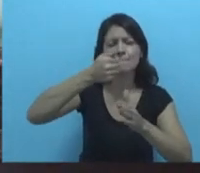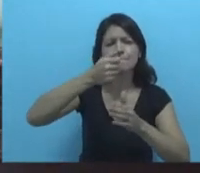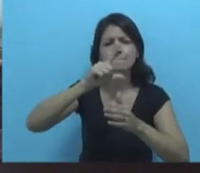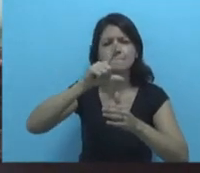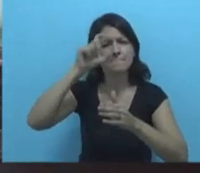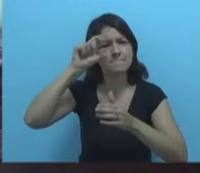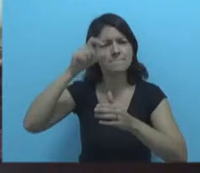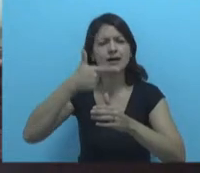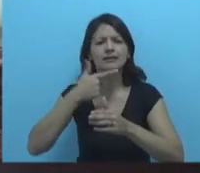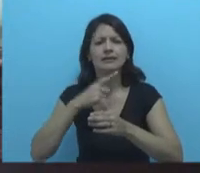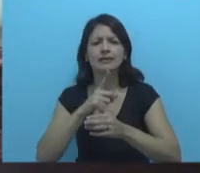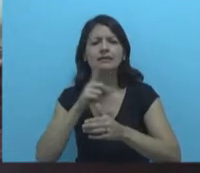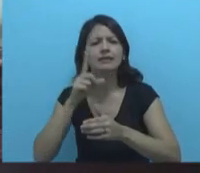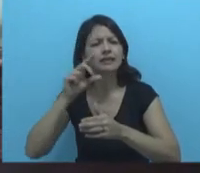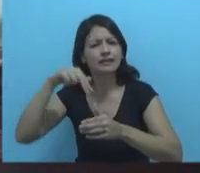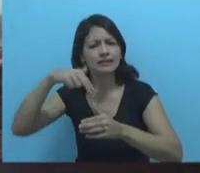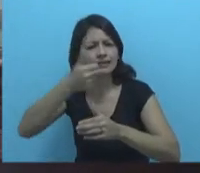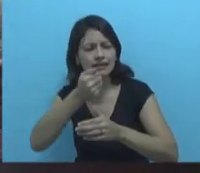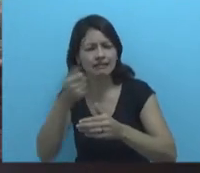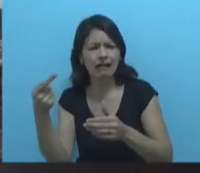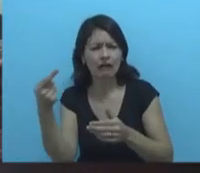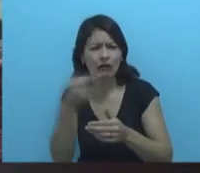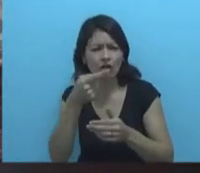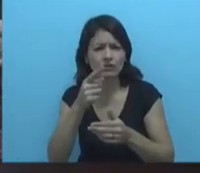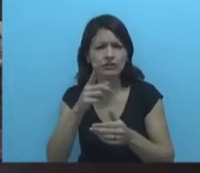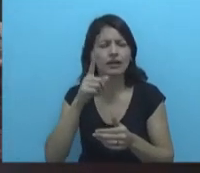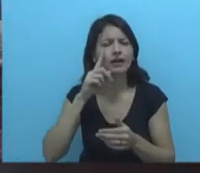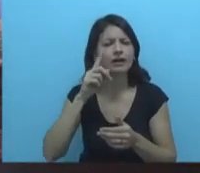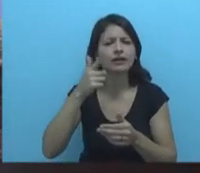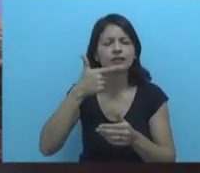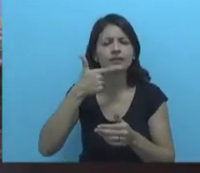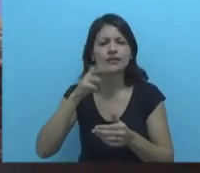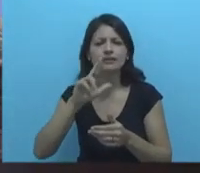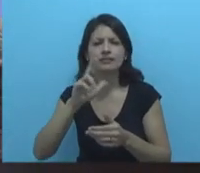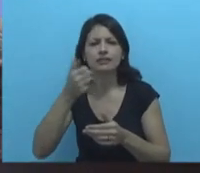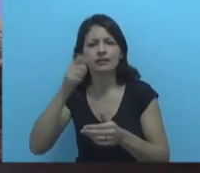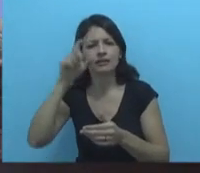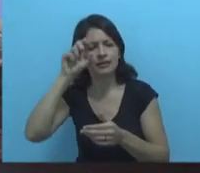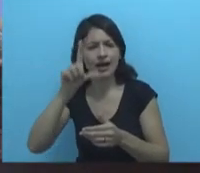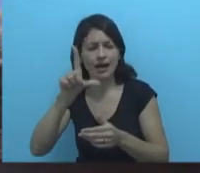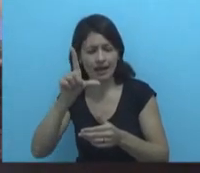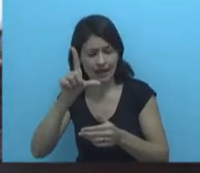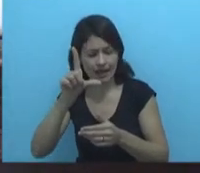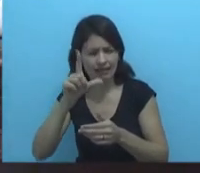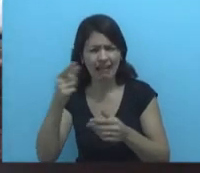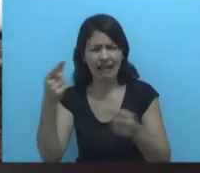desquiciado de derramamiento de sangre, terror y destrucción.